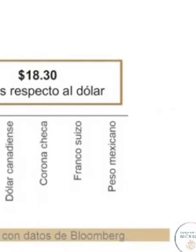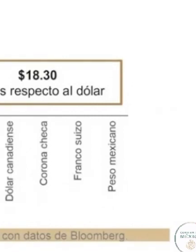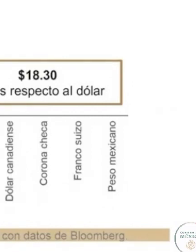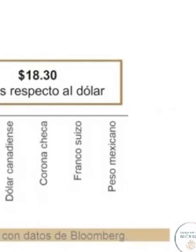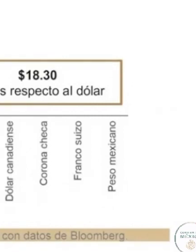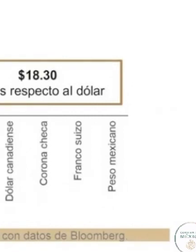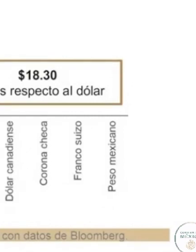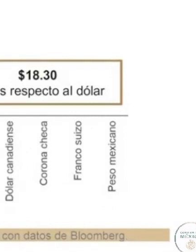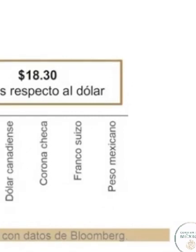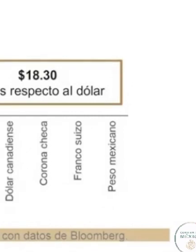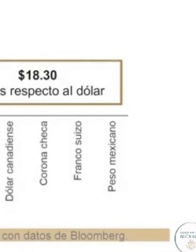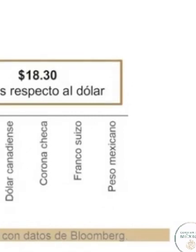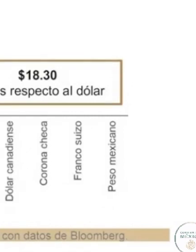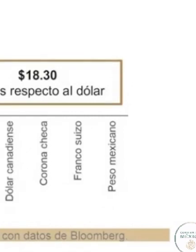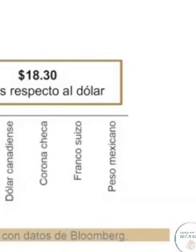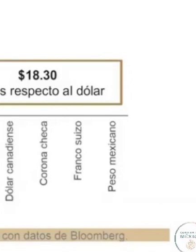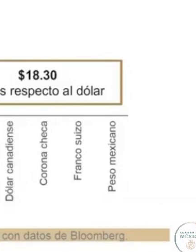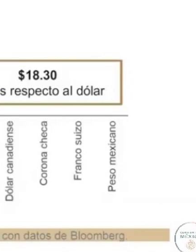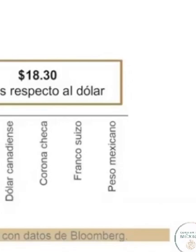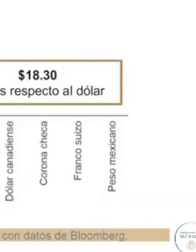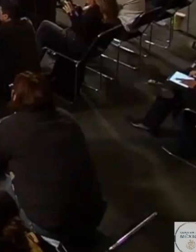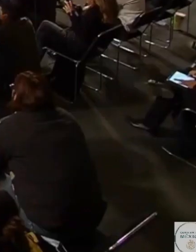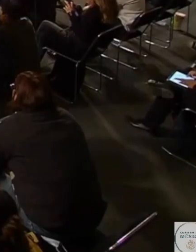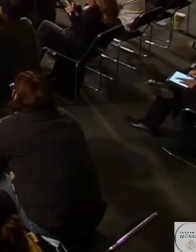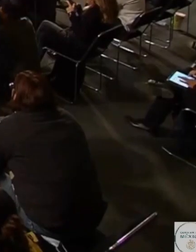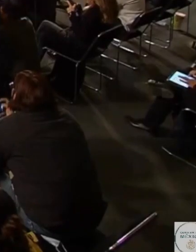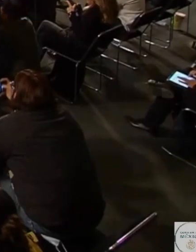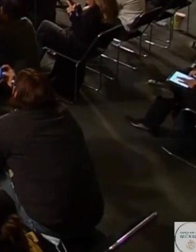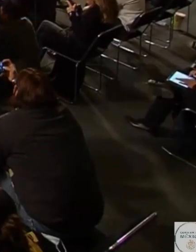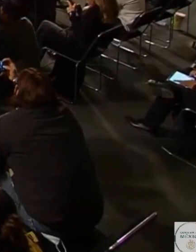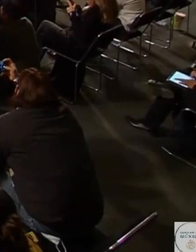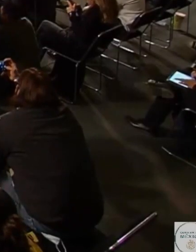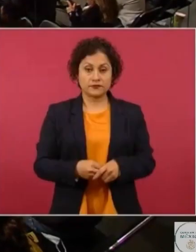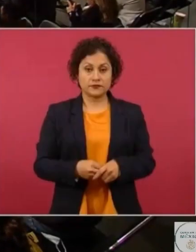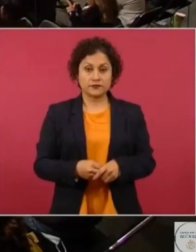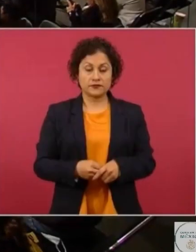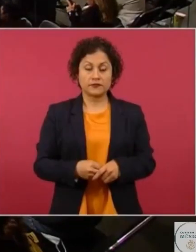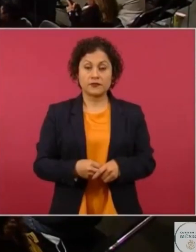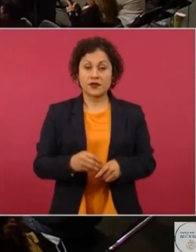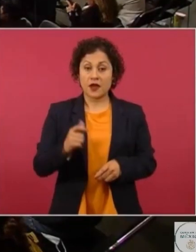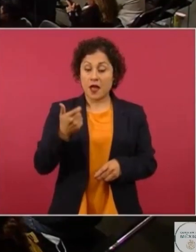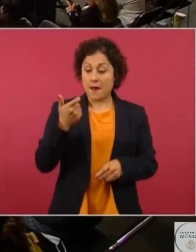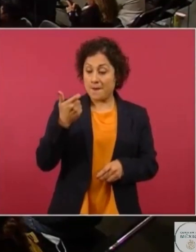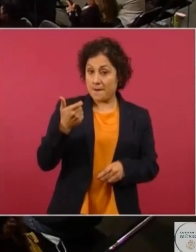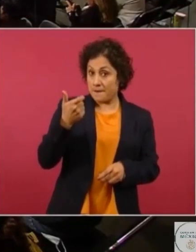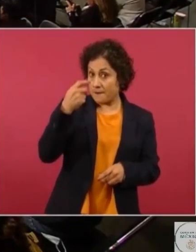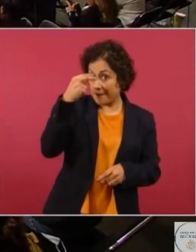Ha habido una apreciación del peso